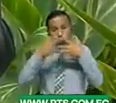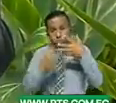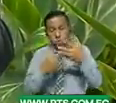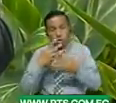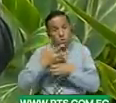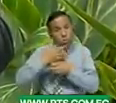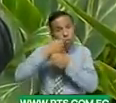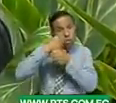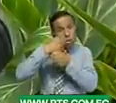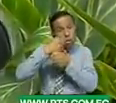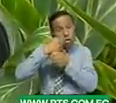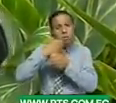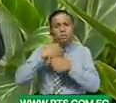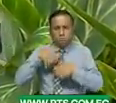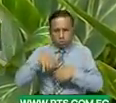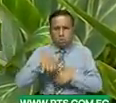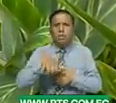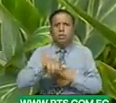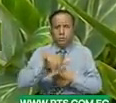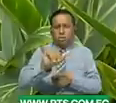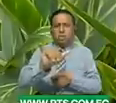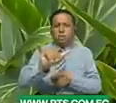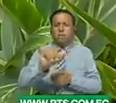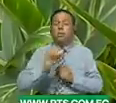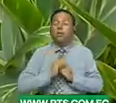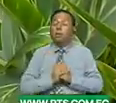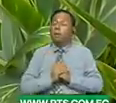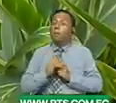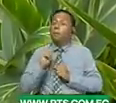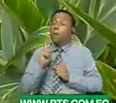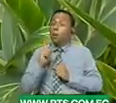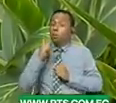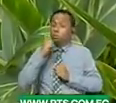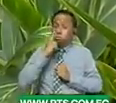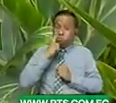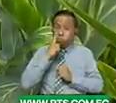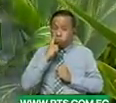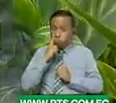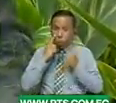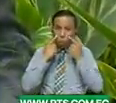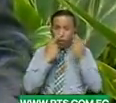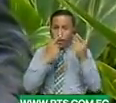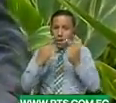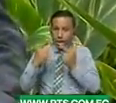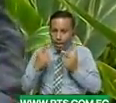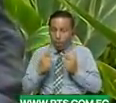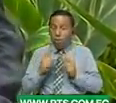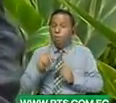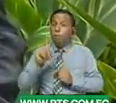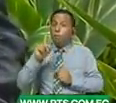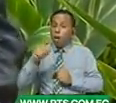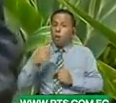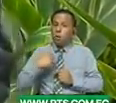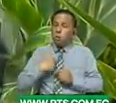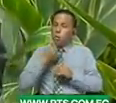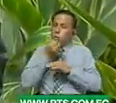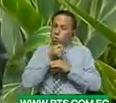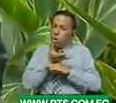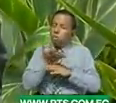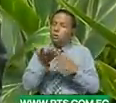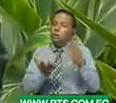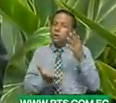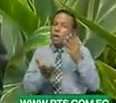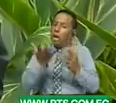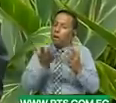bioseguridad se mantienen por precaución. Sin embargo, puedo anticipar